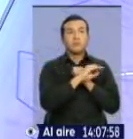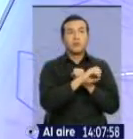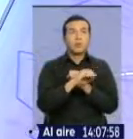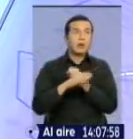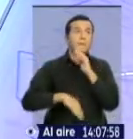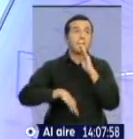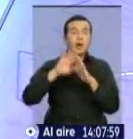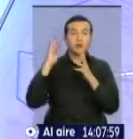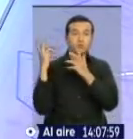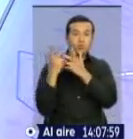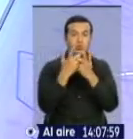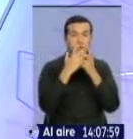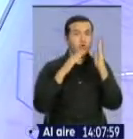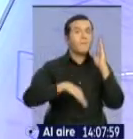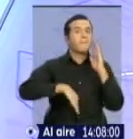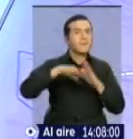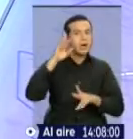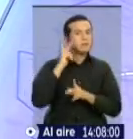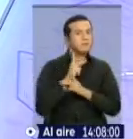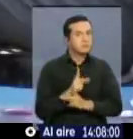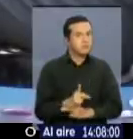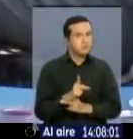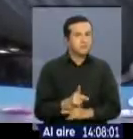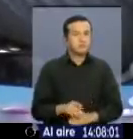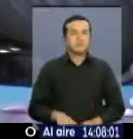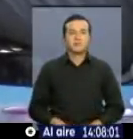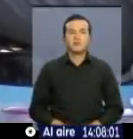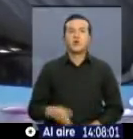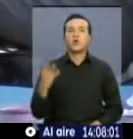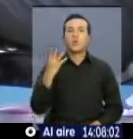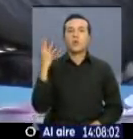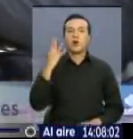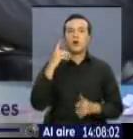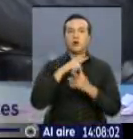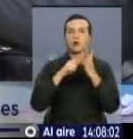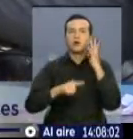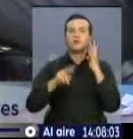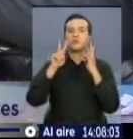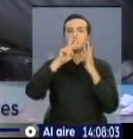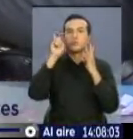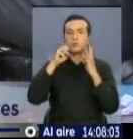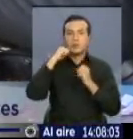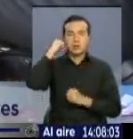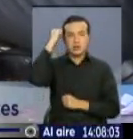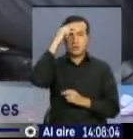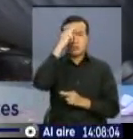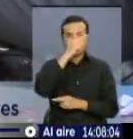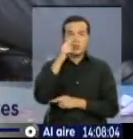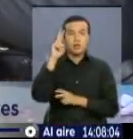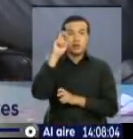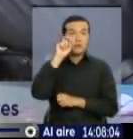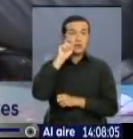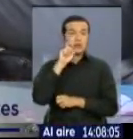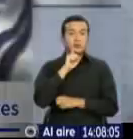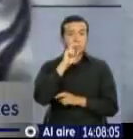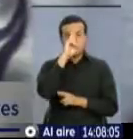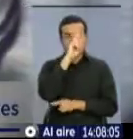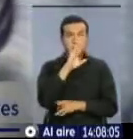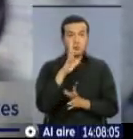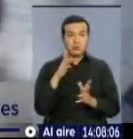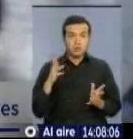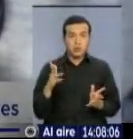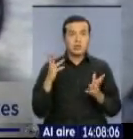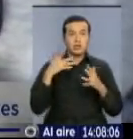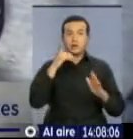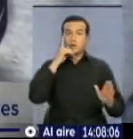Más Unidos, Más Protegidos. Los 4 casos de una aparente vulneración de derechos sexuales en menores estudiantes